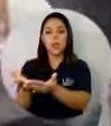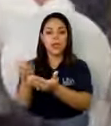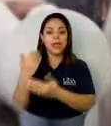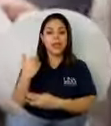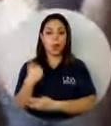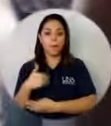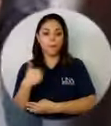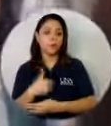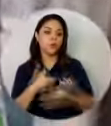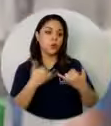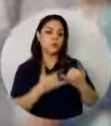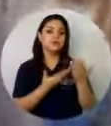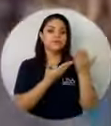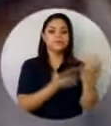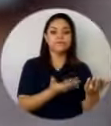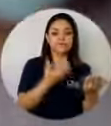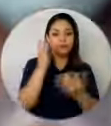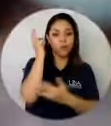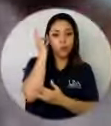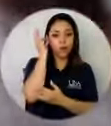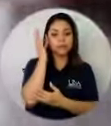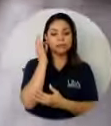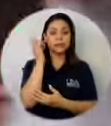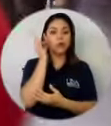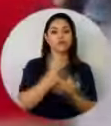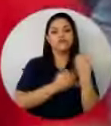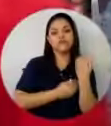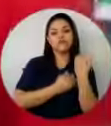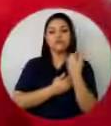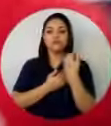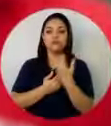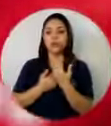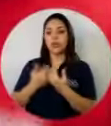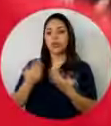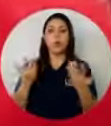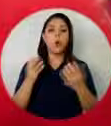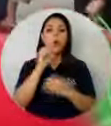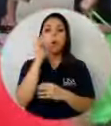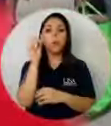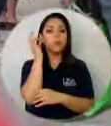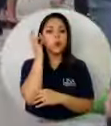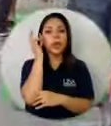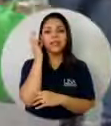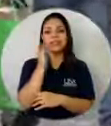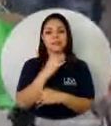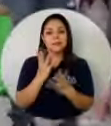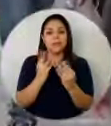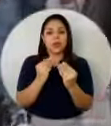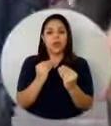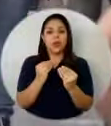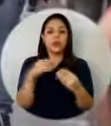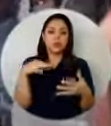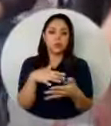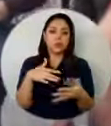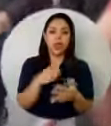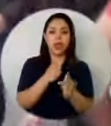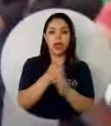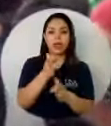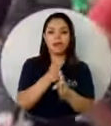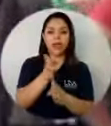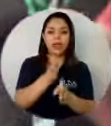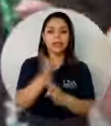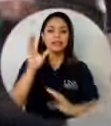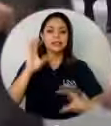las habilidades que se suponen que tienen hombres y mujeres, el miedo que tienen muchas mujeres a estudiar, por ejemplo, en carreras de ciencia y